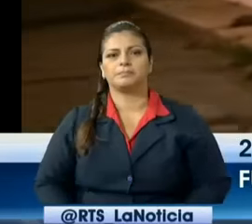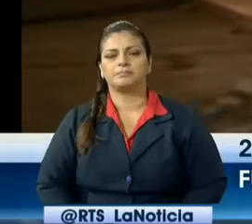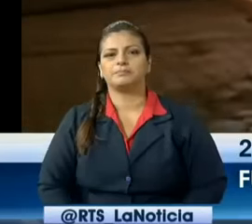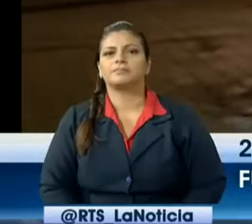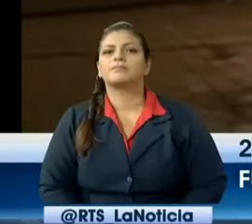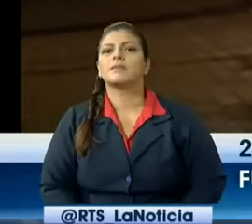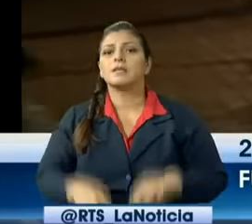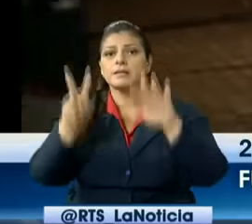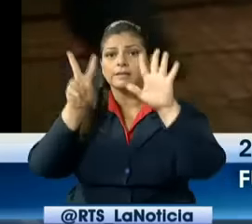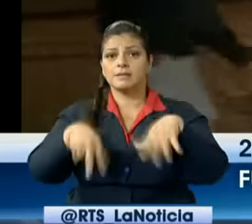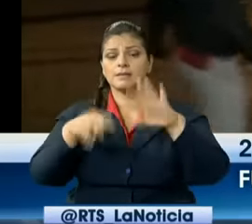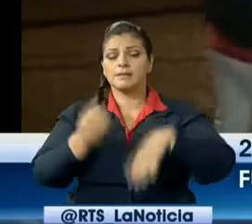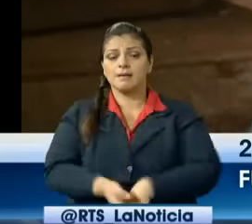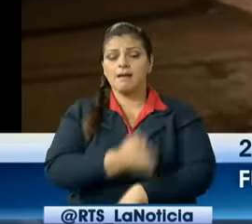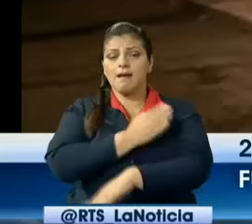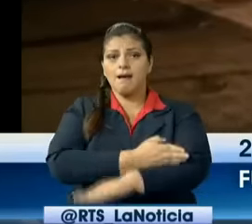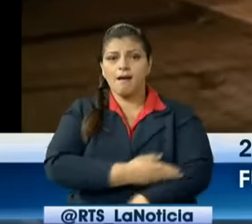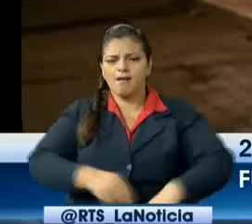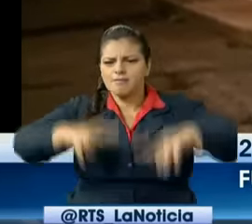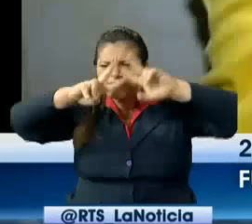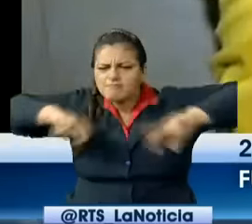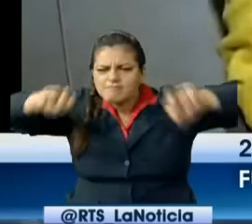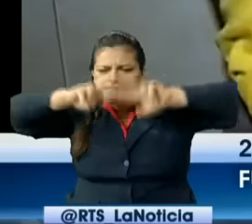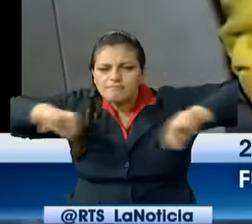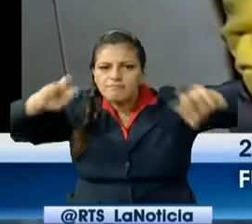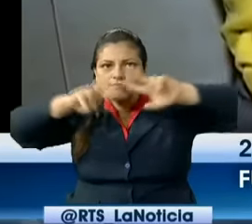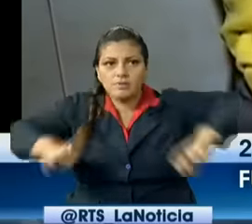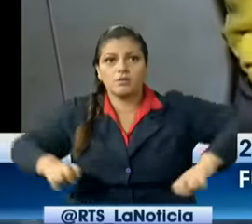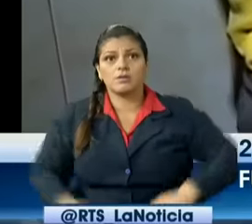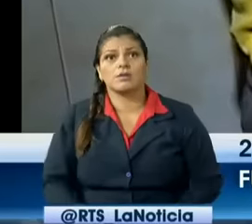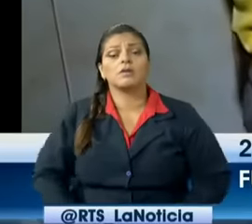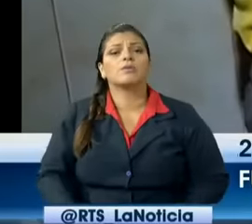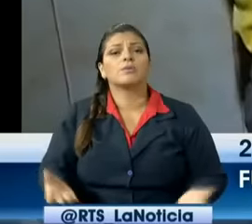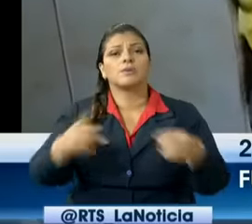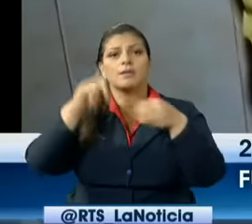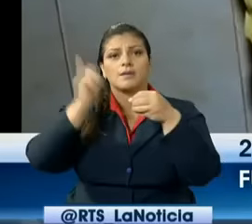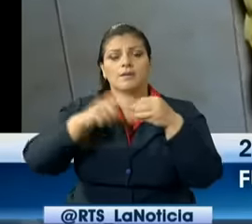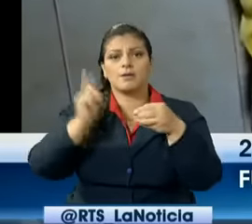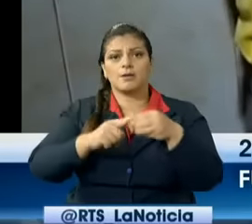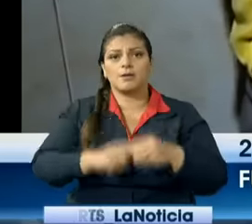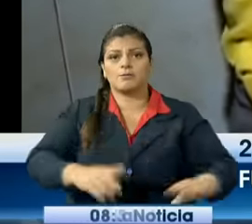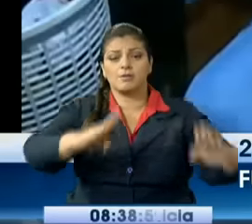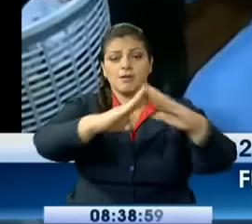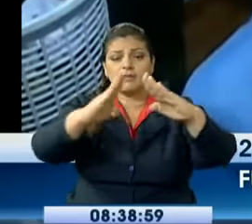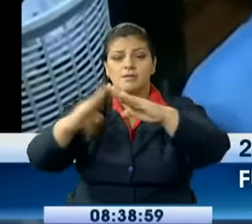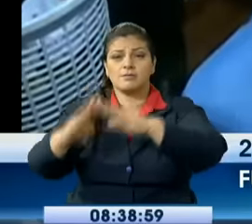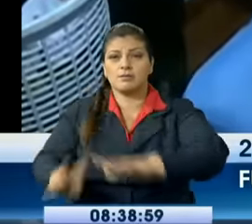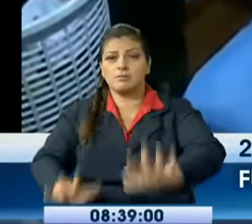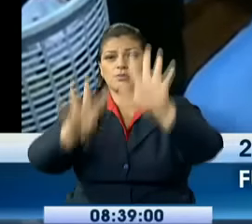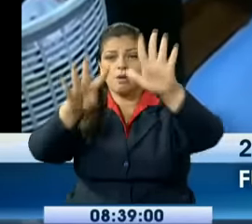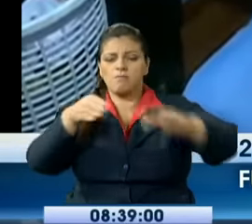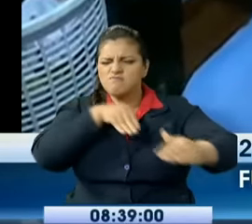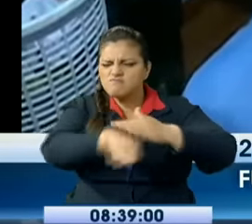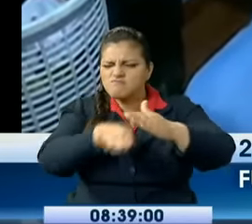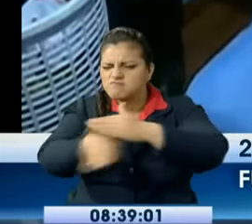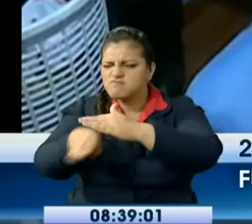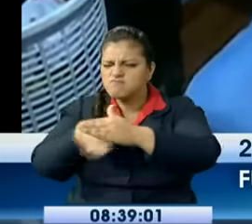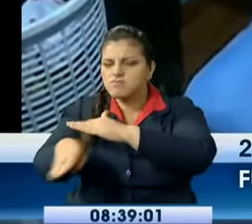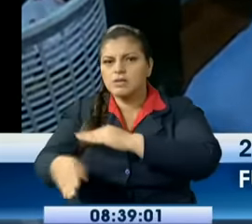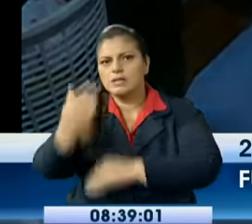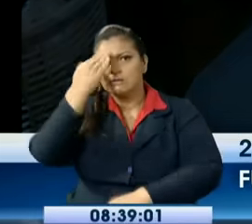7 meses de investigación y 9 allanamientos en la capital permitieron capturar a una presunta organización delictiva dedicada a estafar a personas